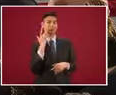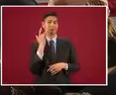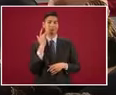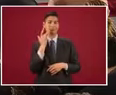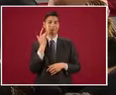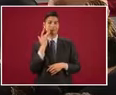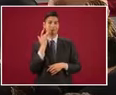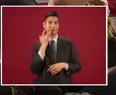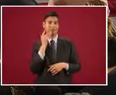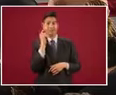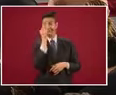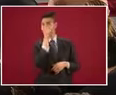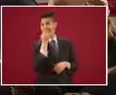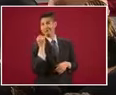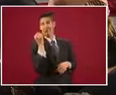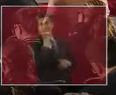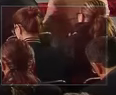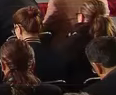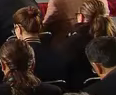en el cielo.